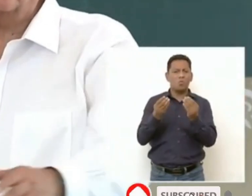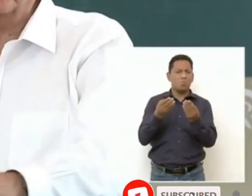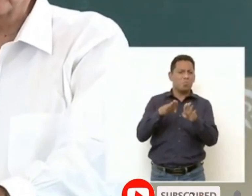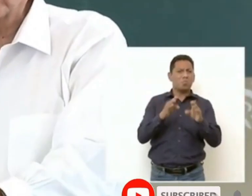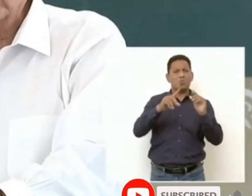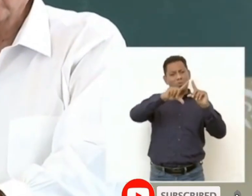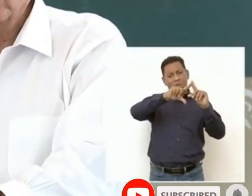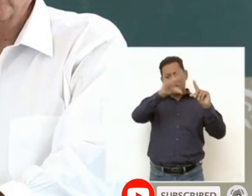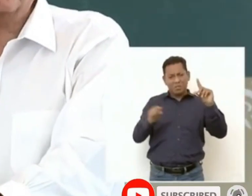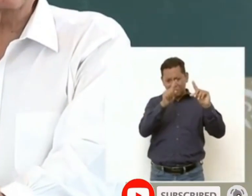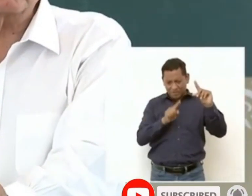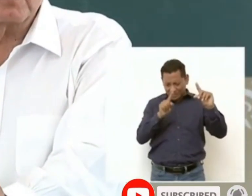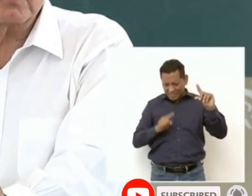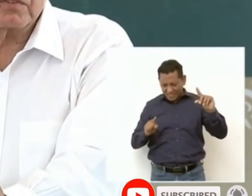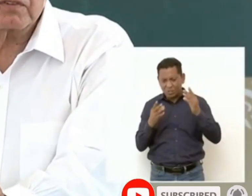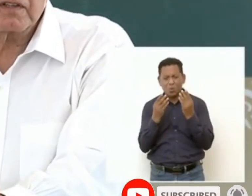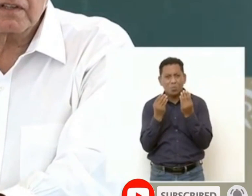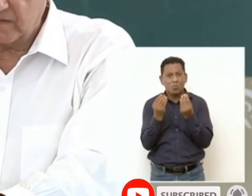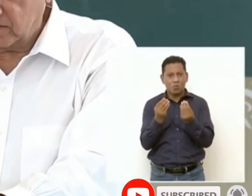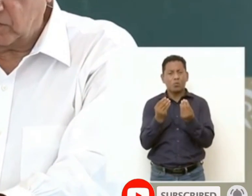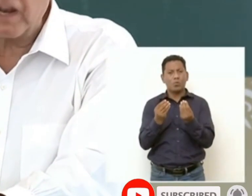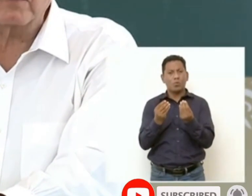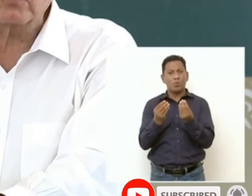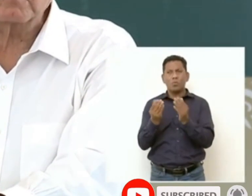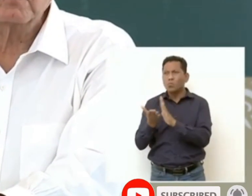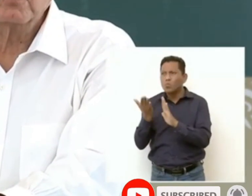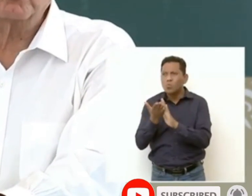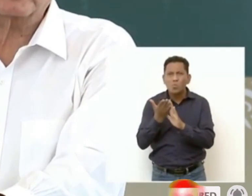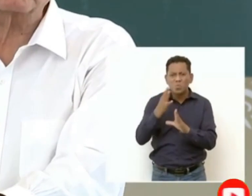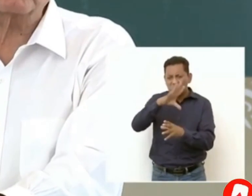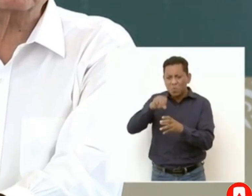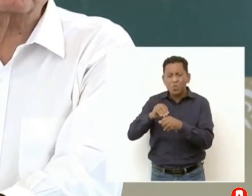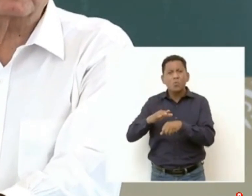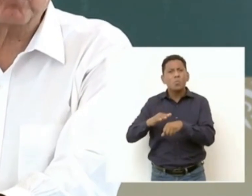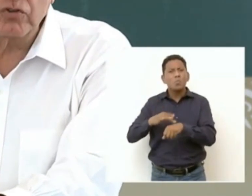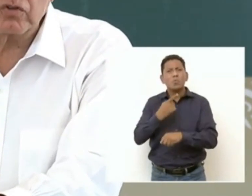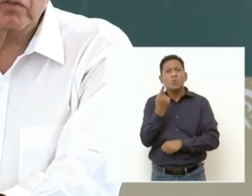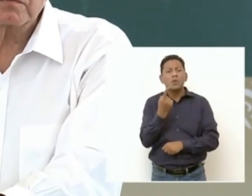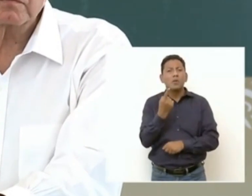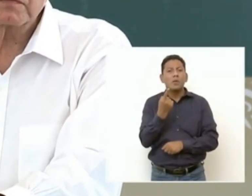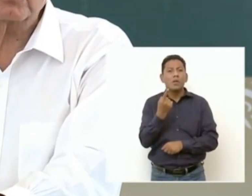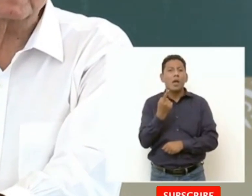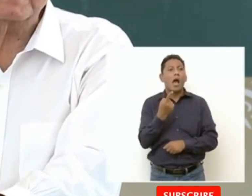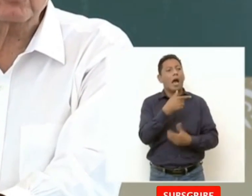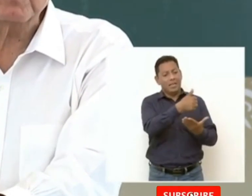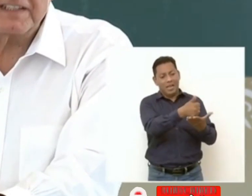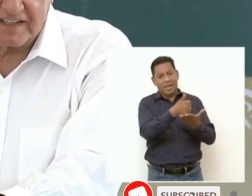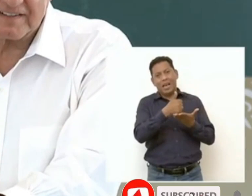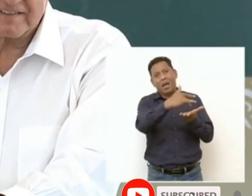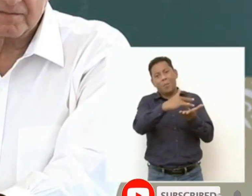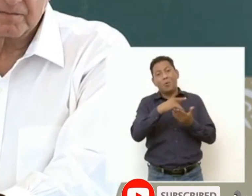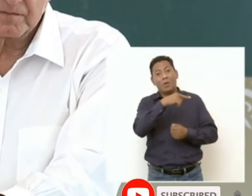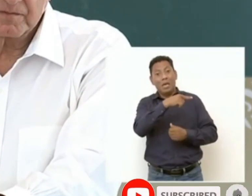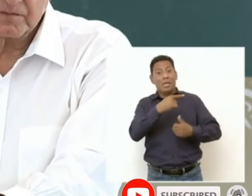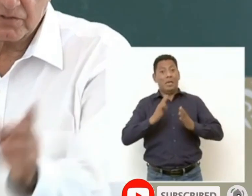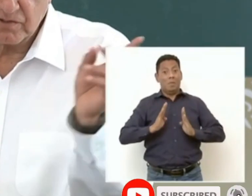en todo México. ¿Por qué lo estamos logrando? Porque contamos con el apoyo de los ingenieros